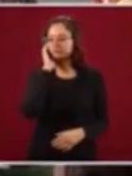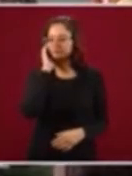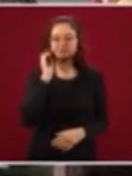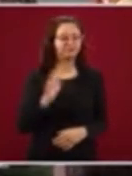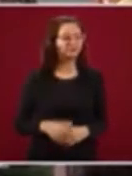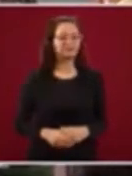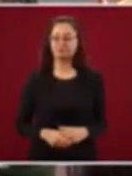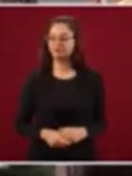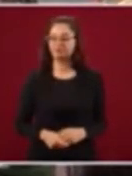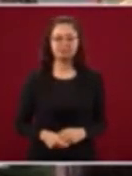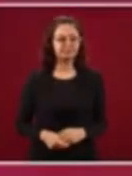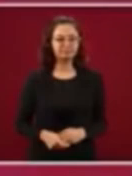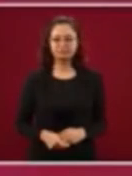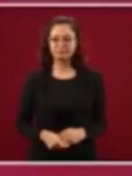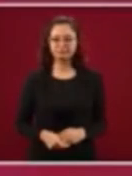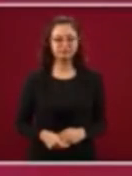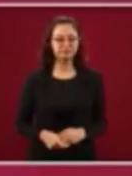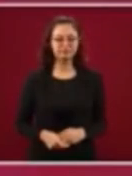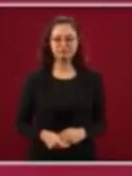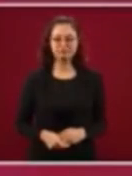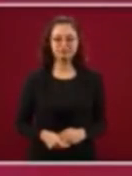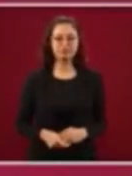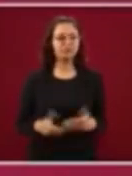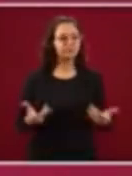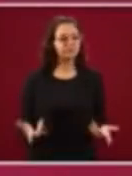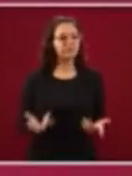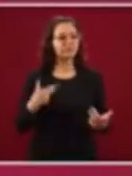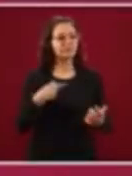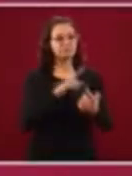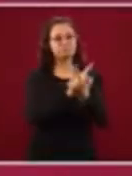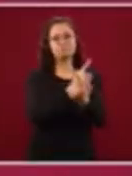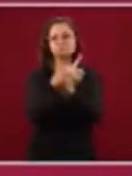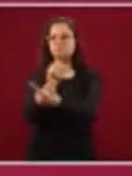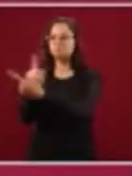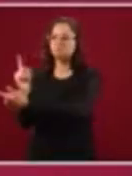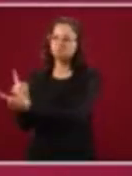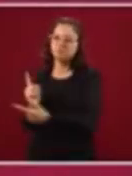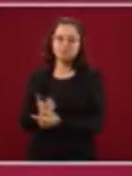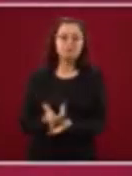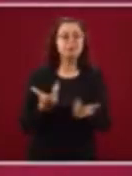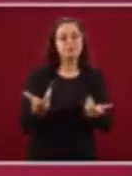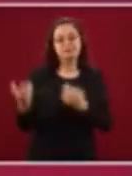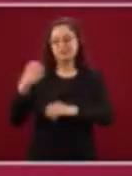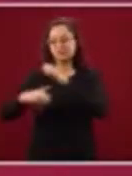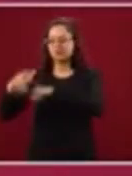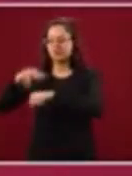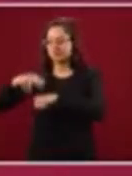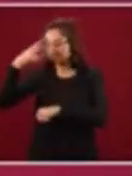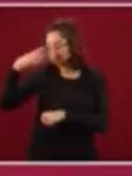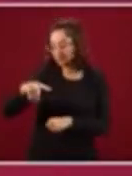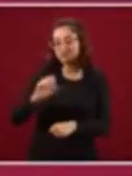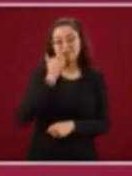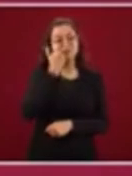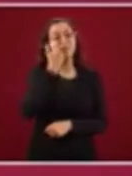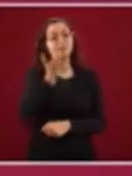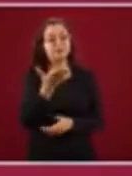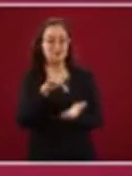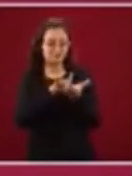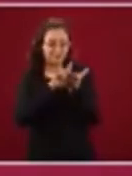No. Estamos hablando con todos. Miren, los empresarios de México están ayudando.